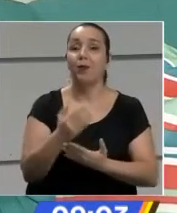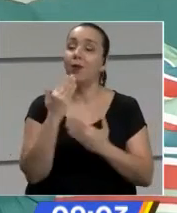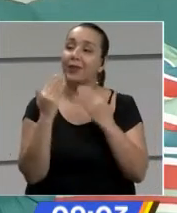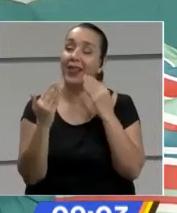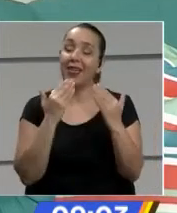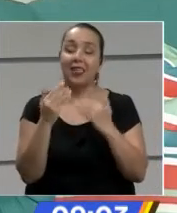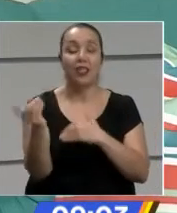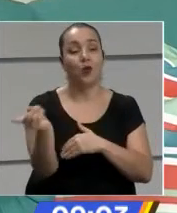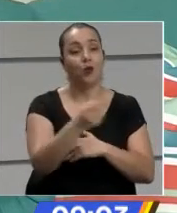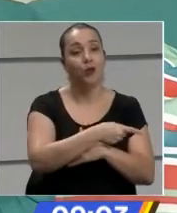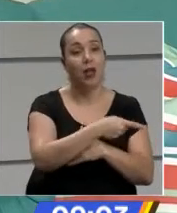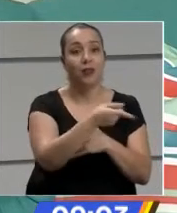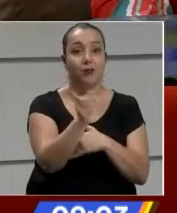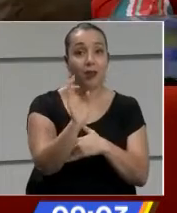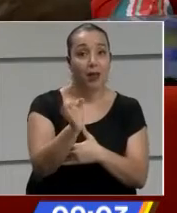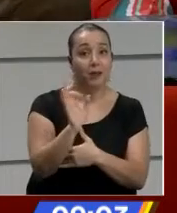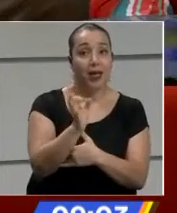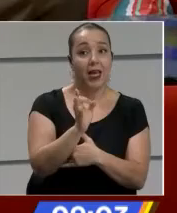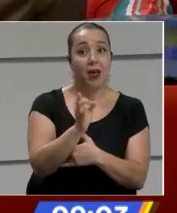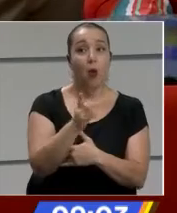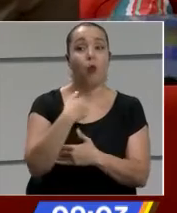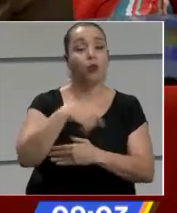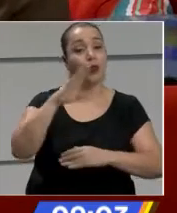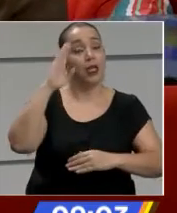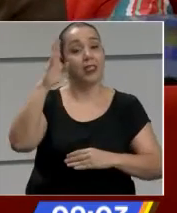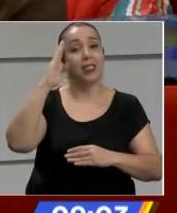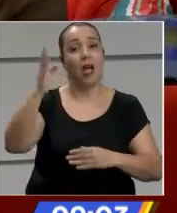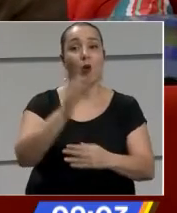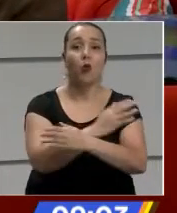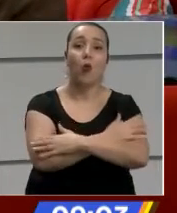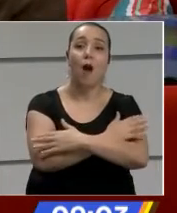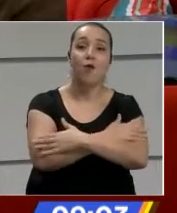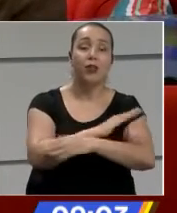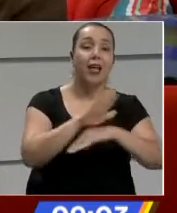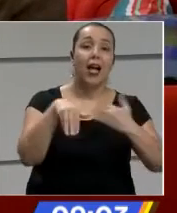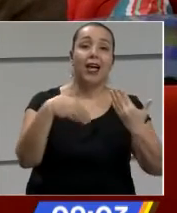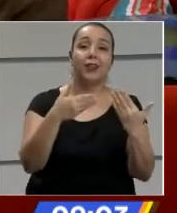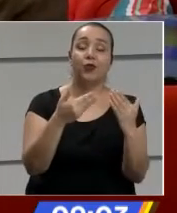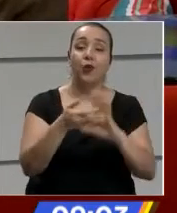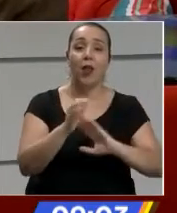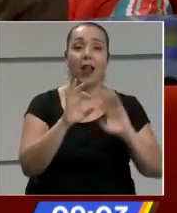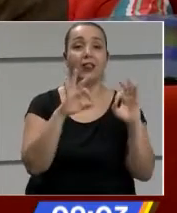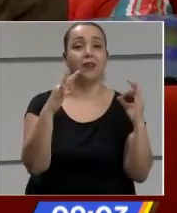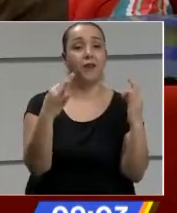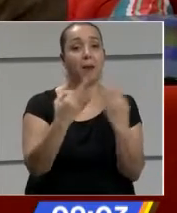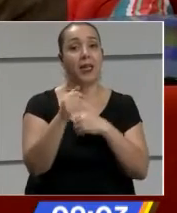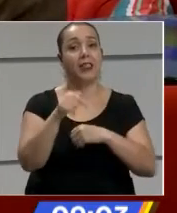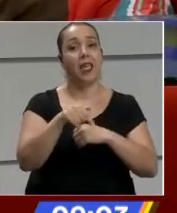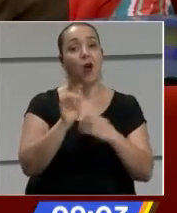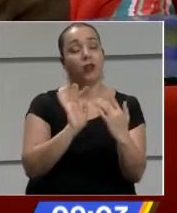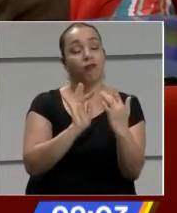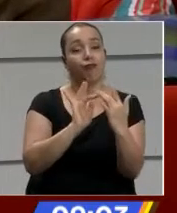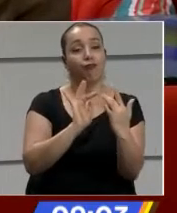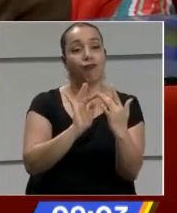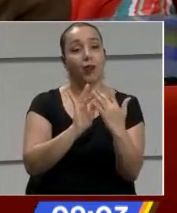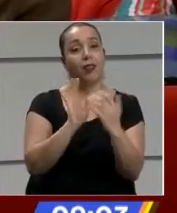les va? ¿Cómo han estado todos ustedes? Un saludo, un abrazo a todas las familias que el día de hoy están